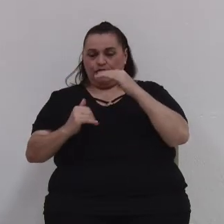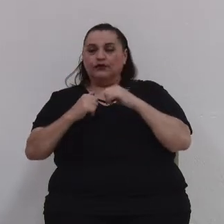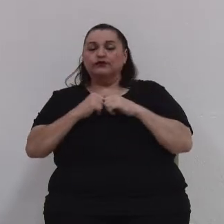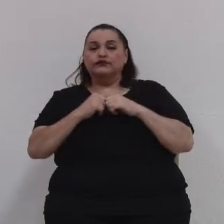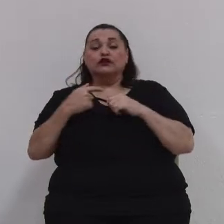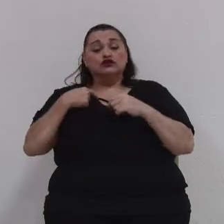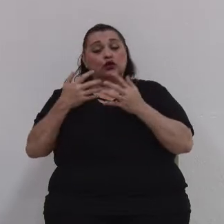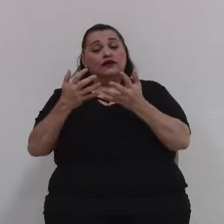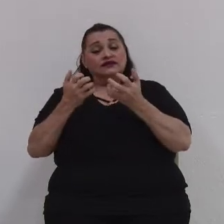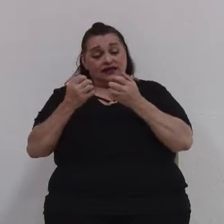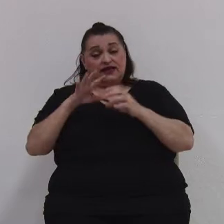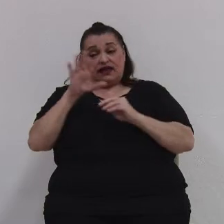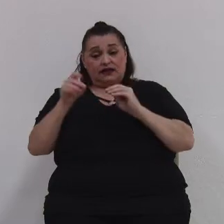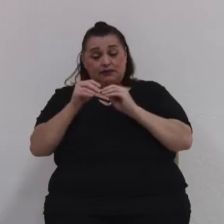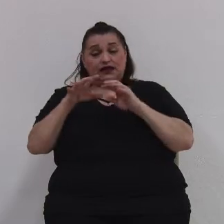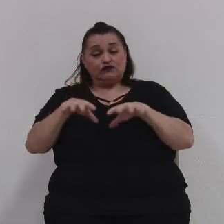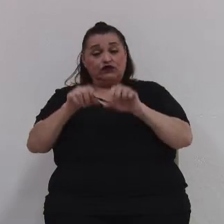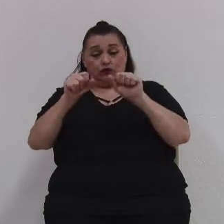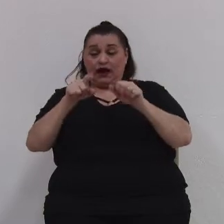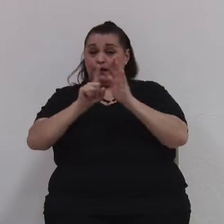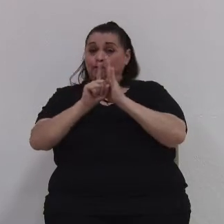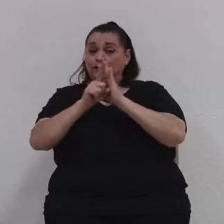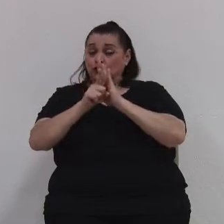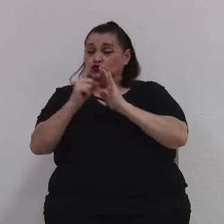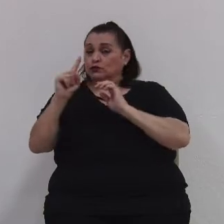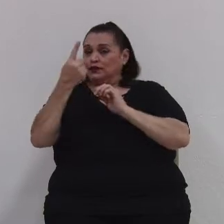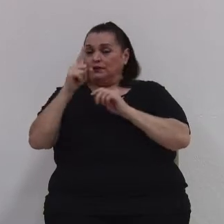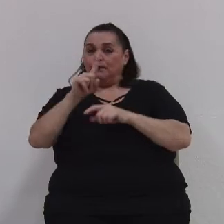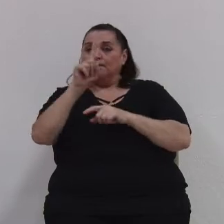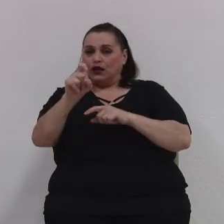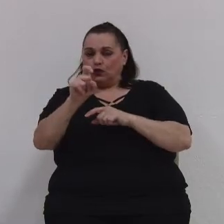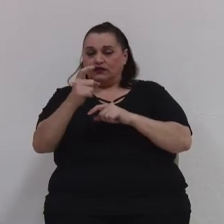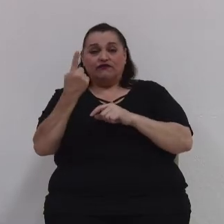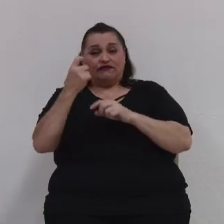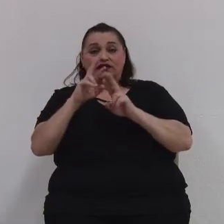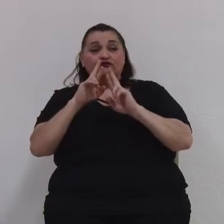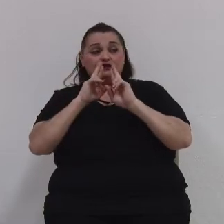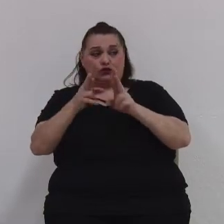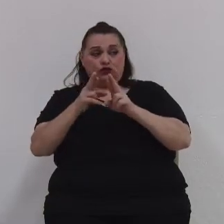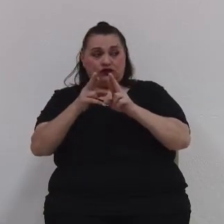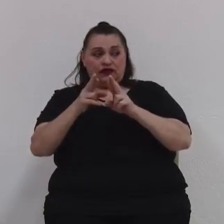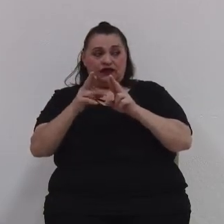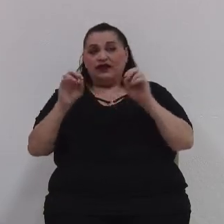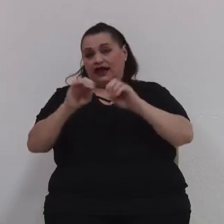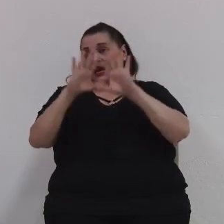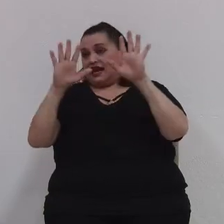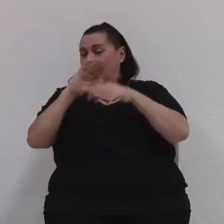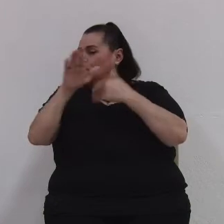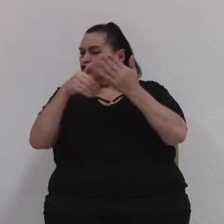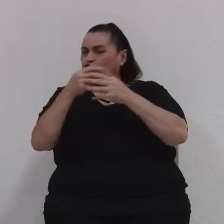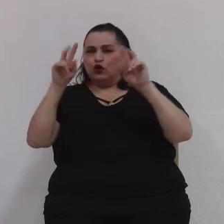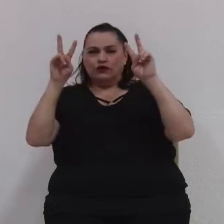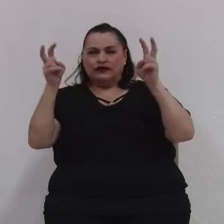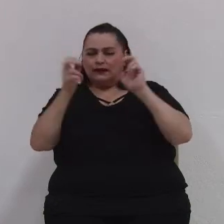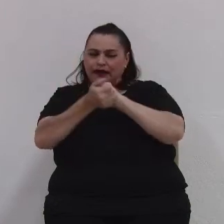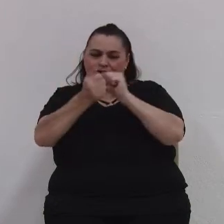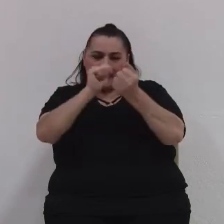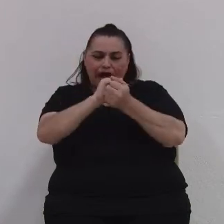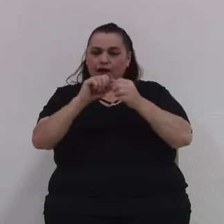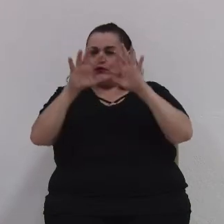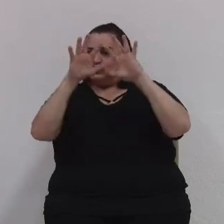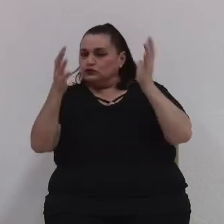Yo quisiera además retomar en estos minutos la primera pregunta que no la respondí, y por supuesto todo el tema de los cambios en el mundo del